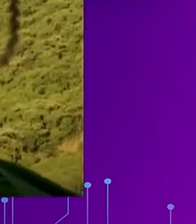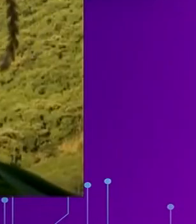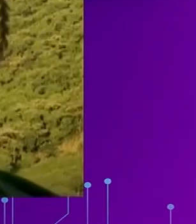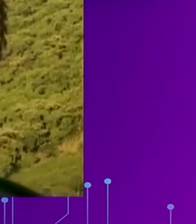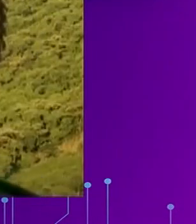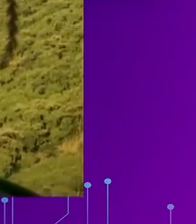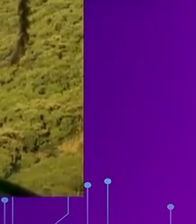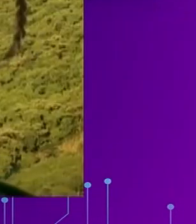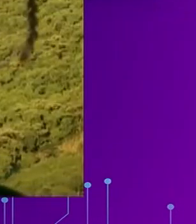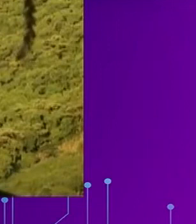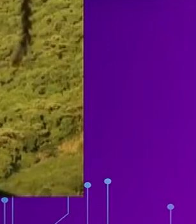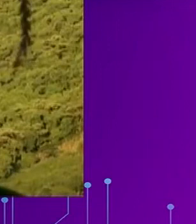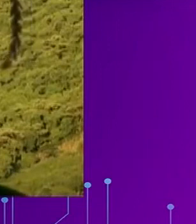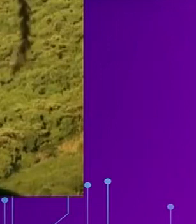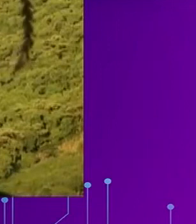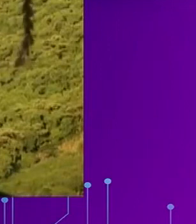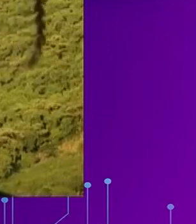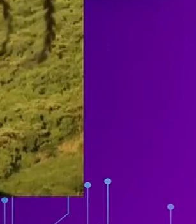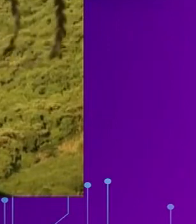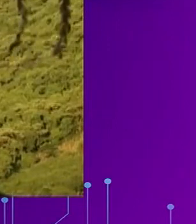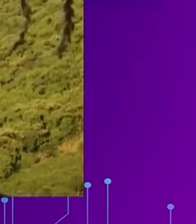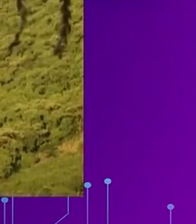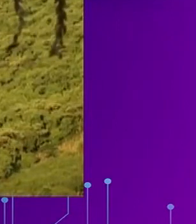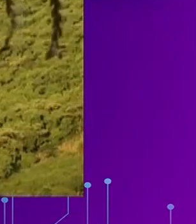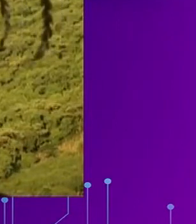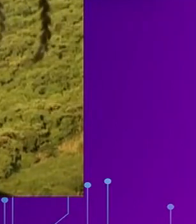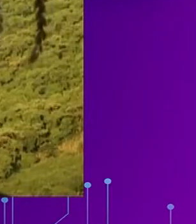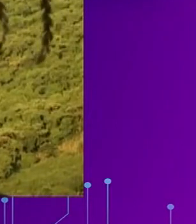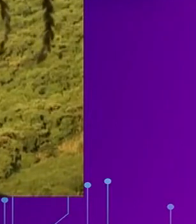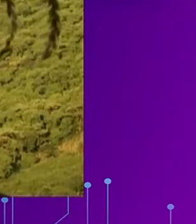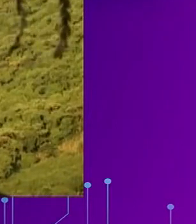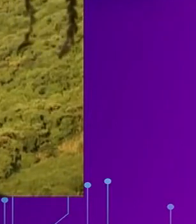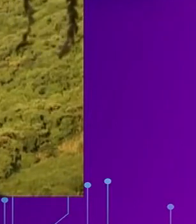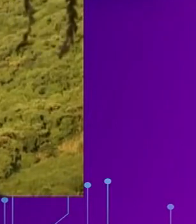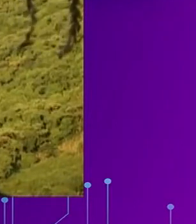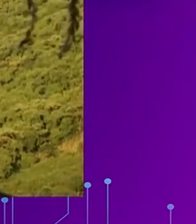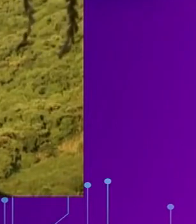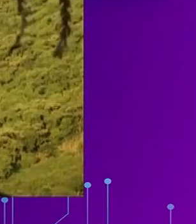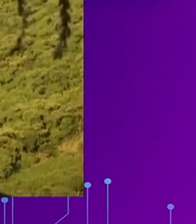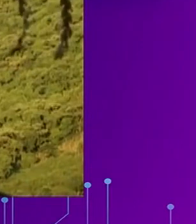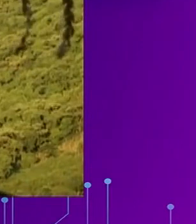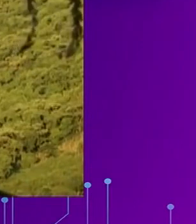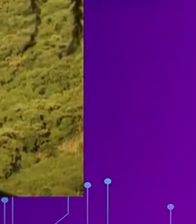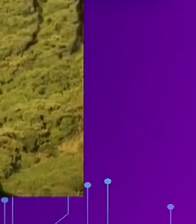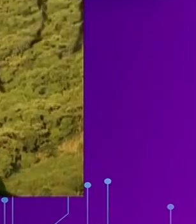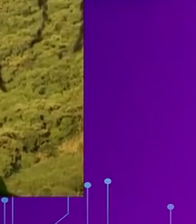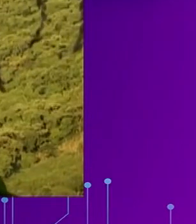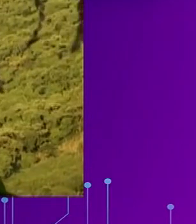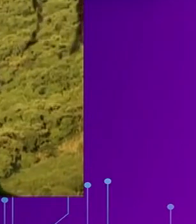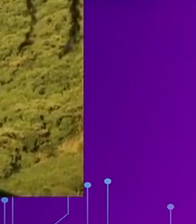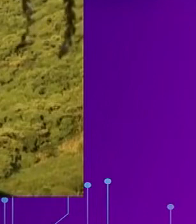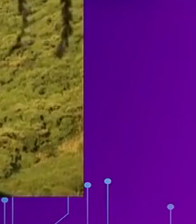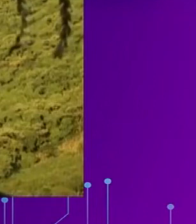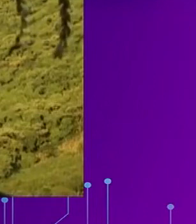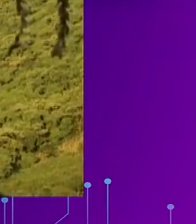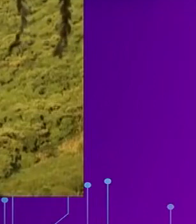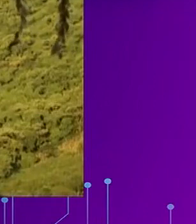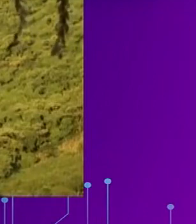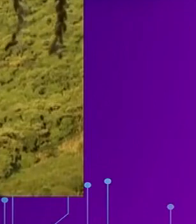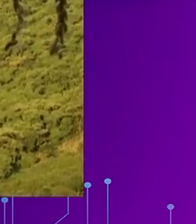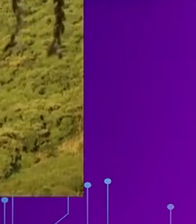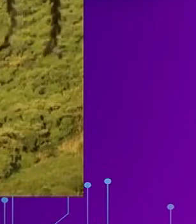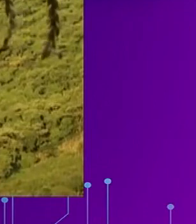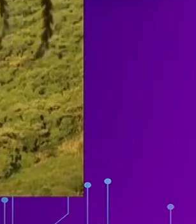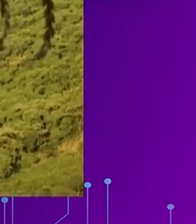Aunque no esto no para upichpil, esto que ni guaya. Aunque no que ni sli, ¿quién cashin tlacuá?